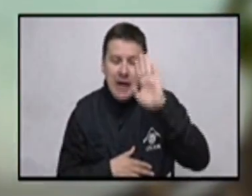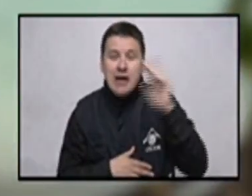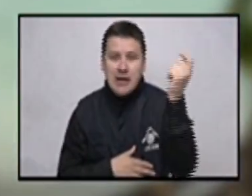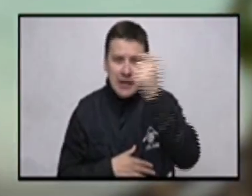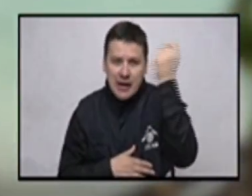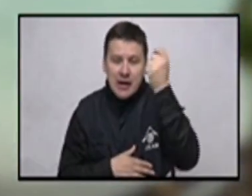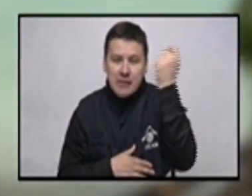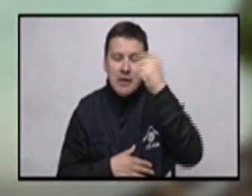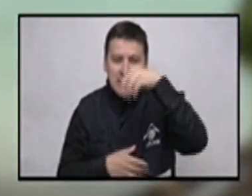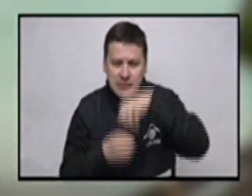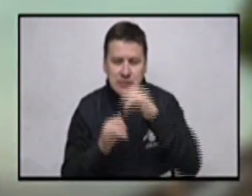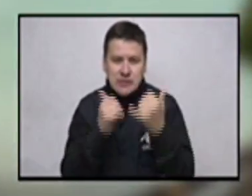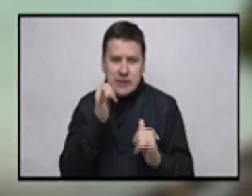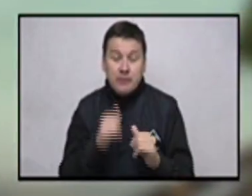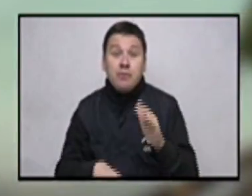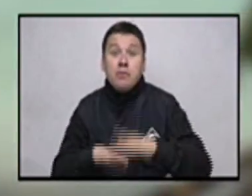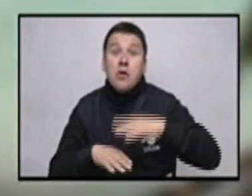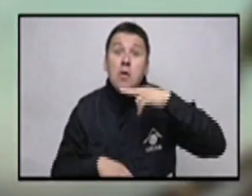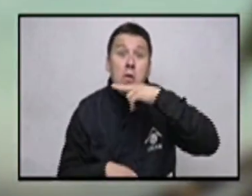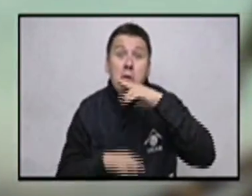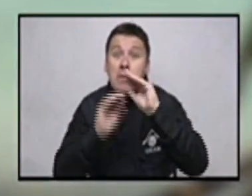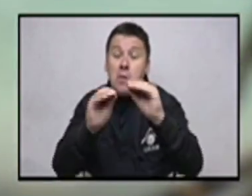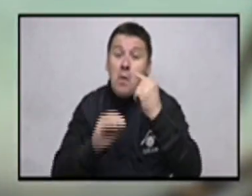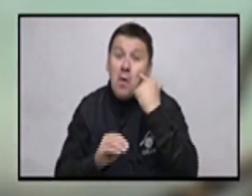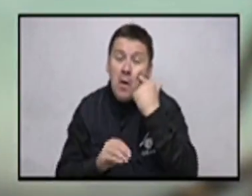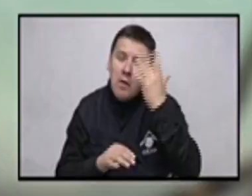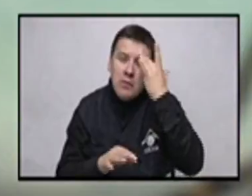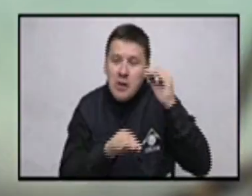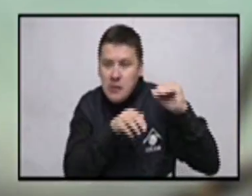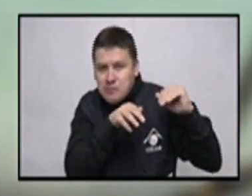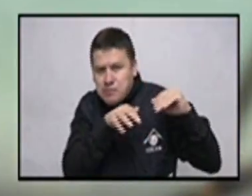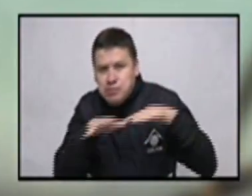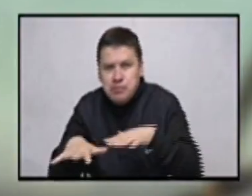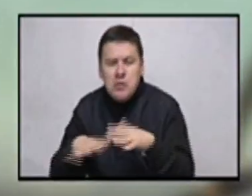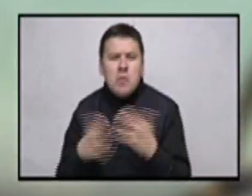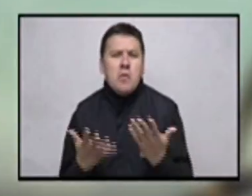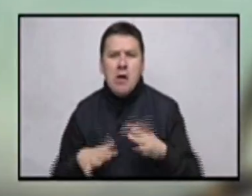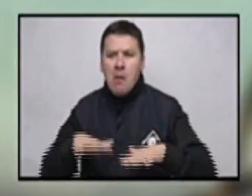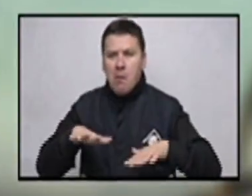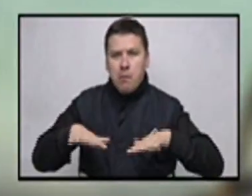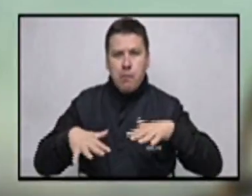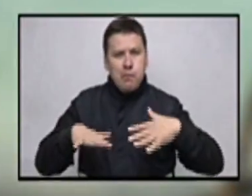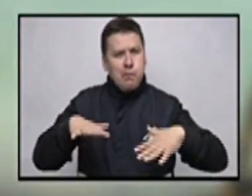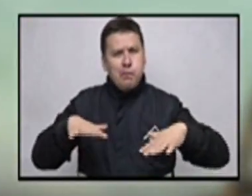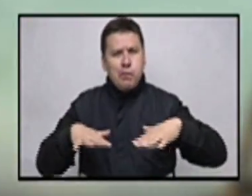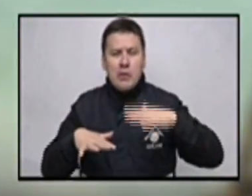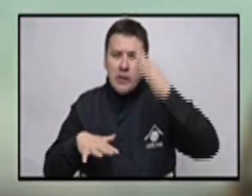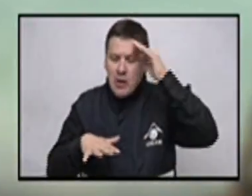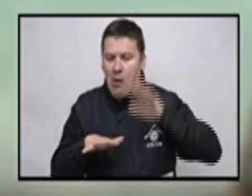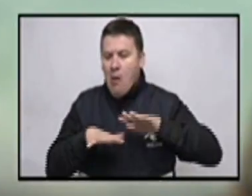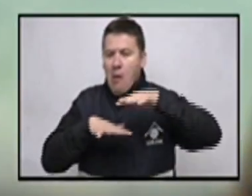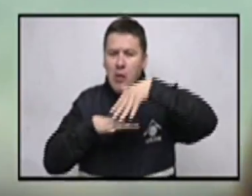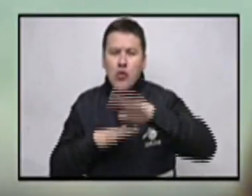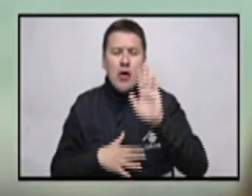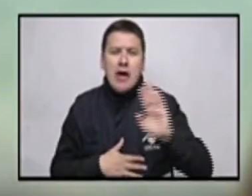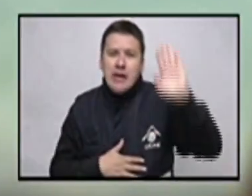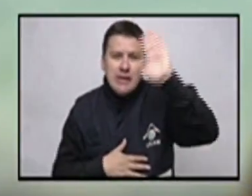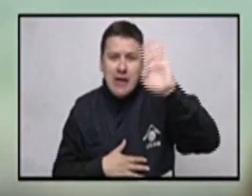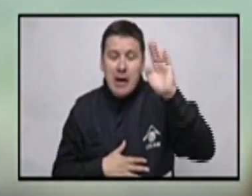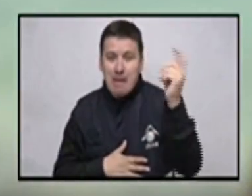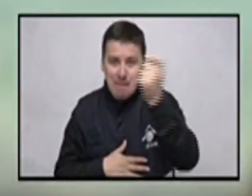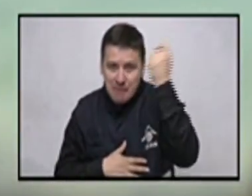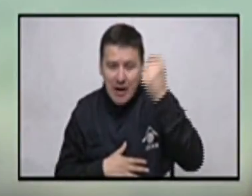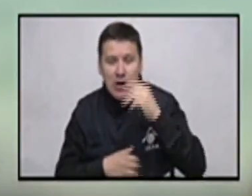Casanare y Meta. Alerta roja por deslizamientos de tierra en sectores inestables y de alta pendiente en los departamentos del